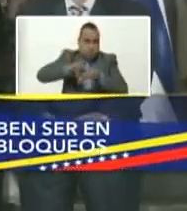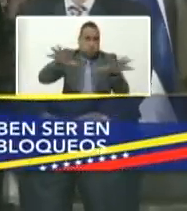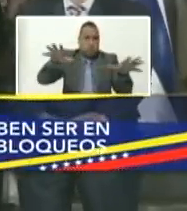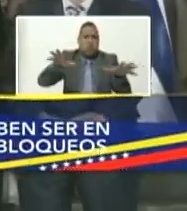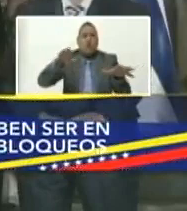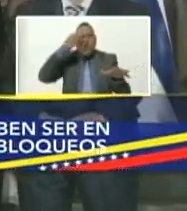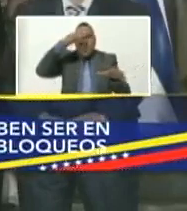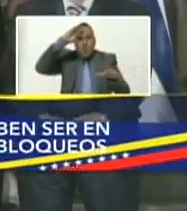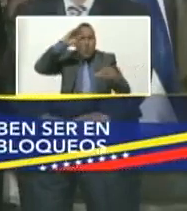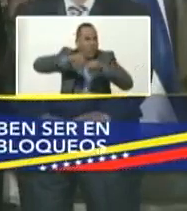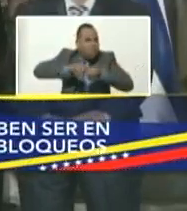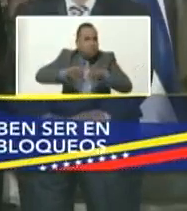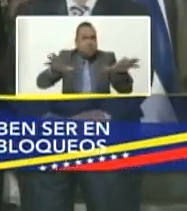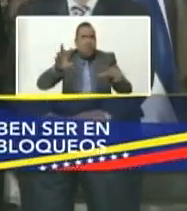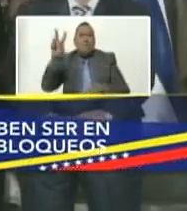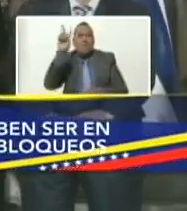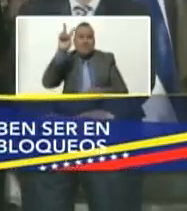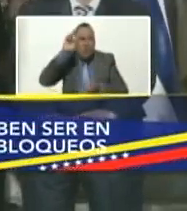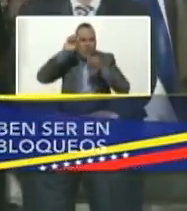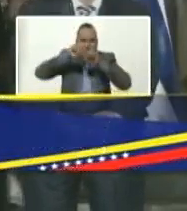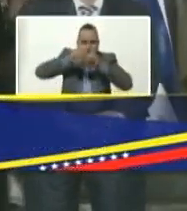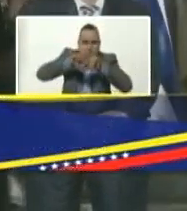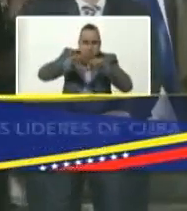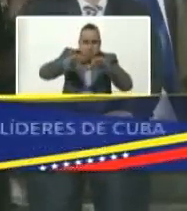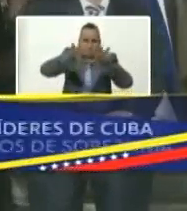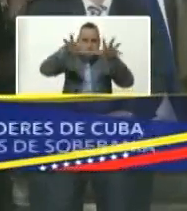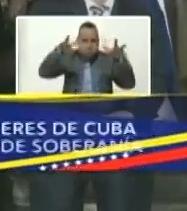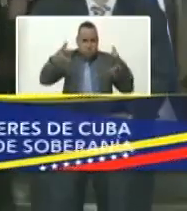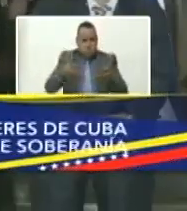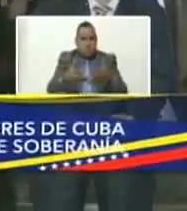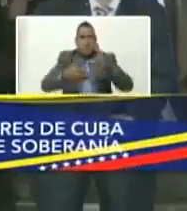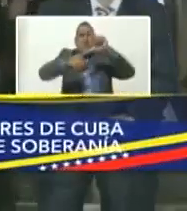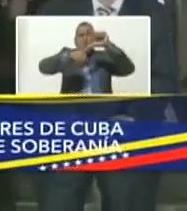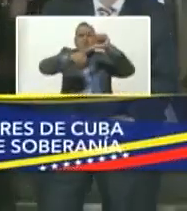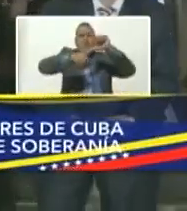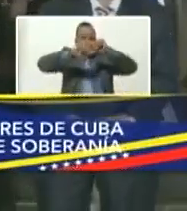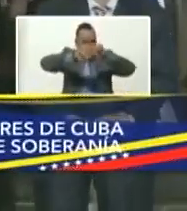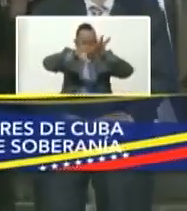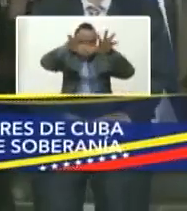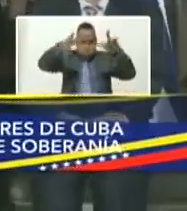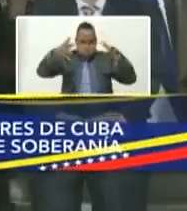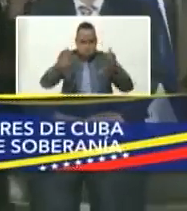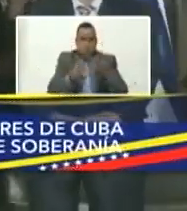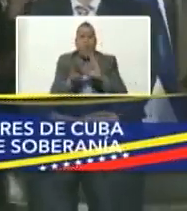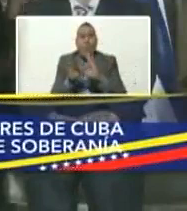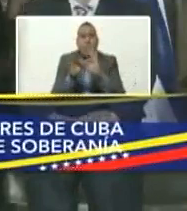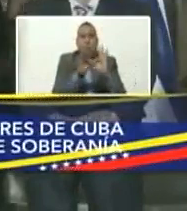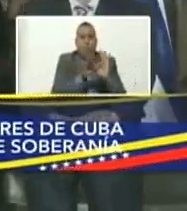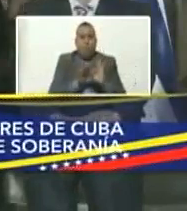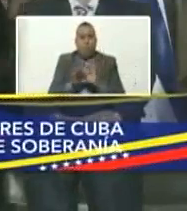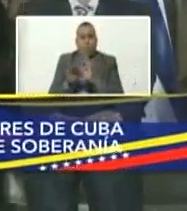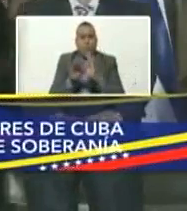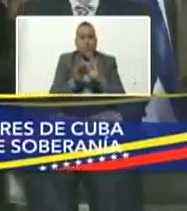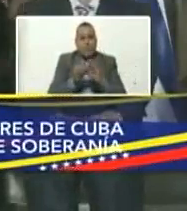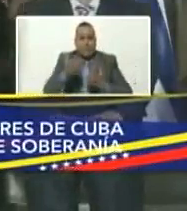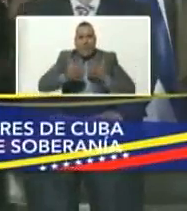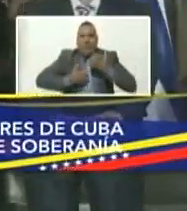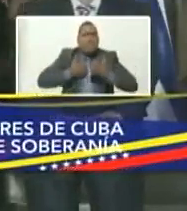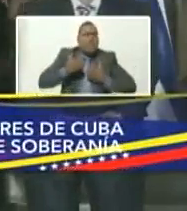cubanismo, el venezolanismo, el latinoamericanismo que nos une. Así que estamos muy